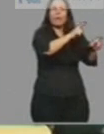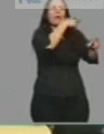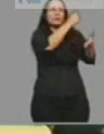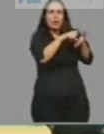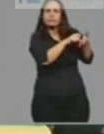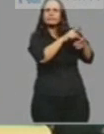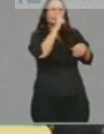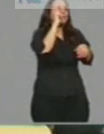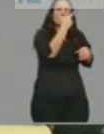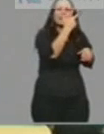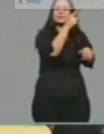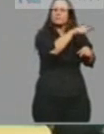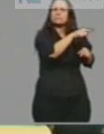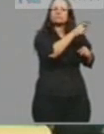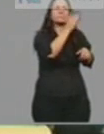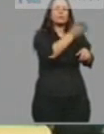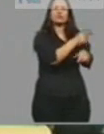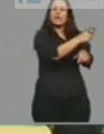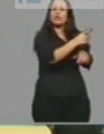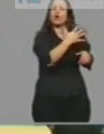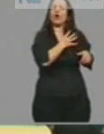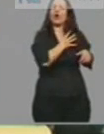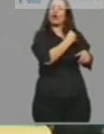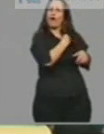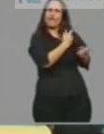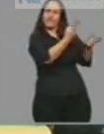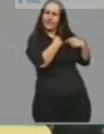el 93% de los tenedores de